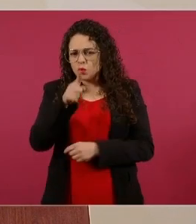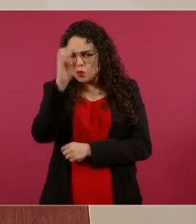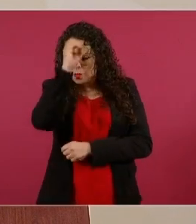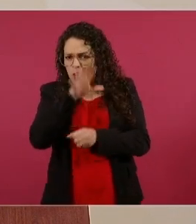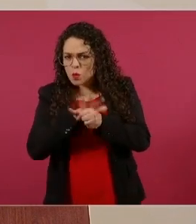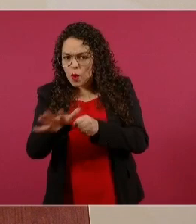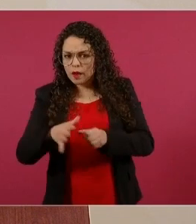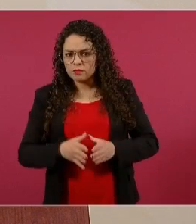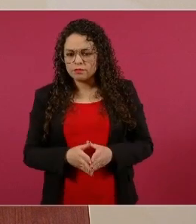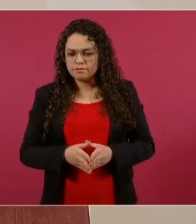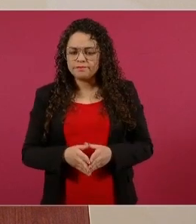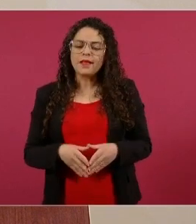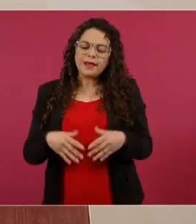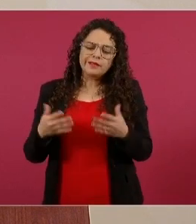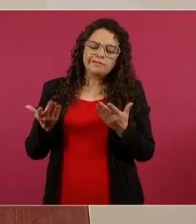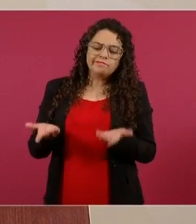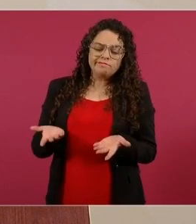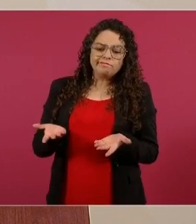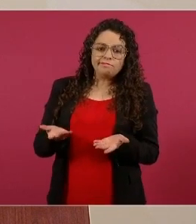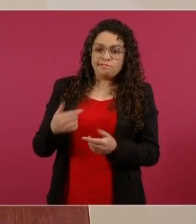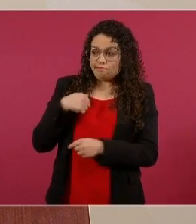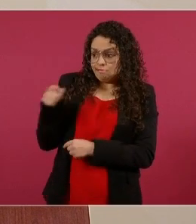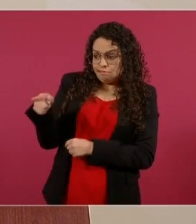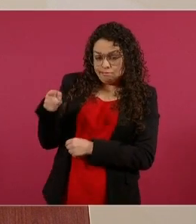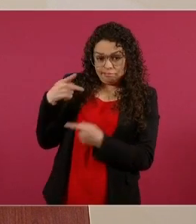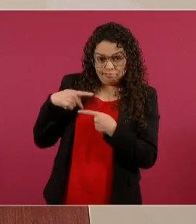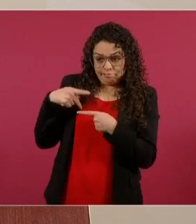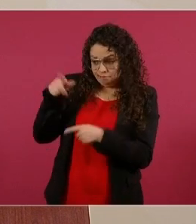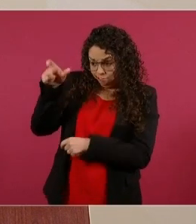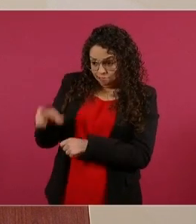me ha hecho nada